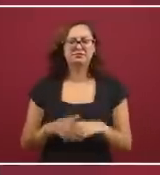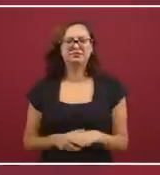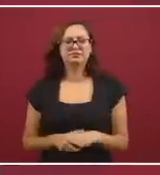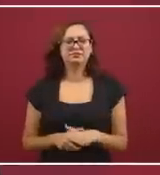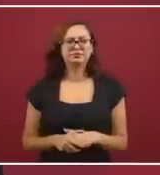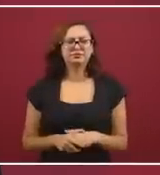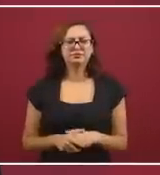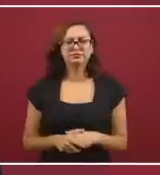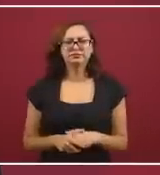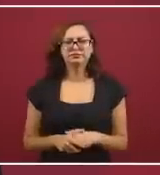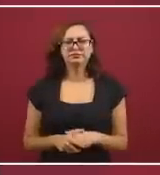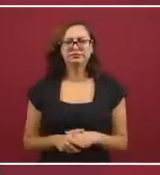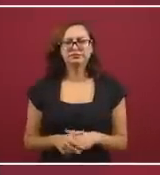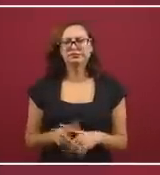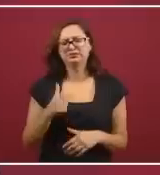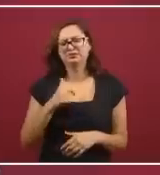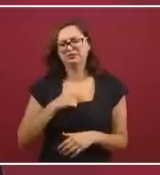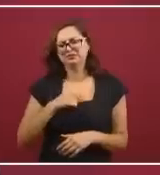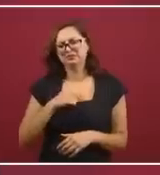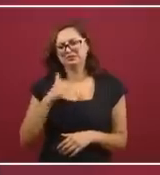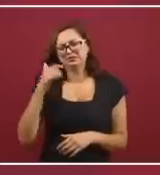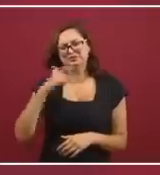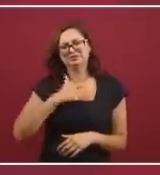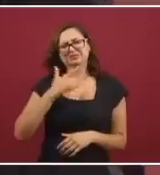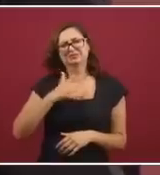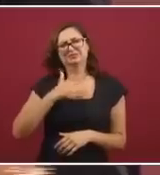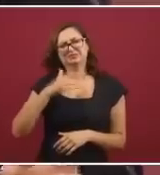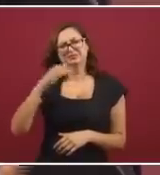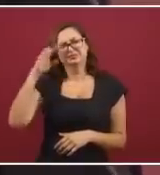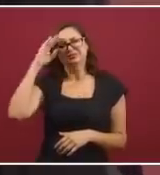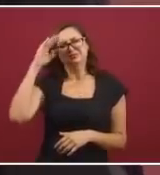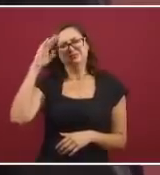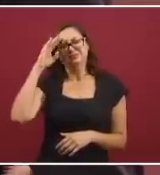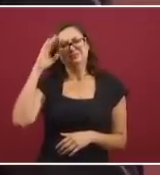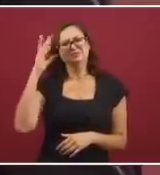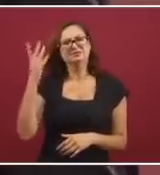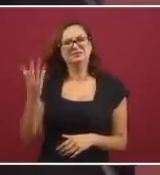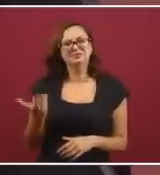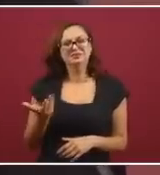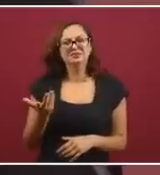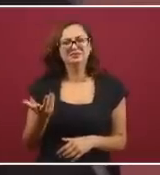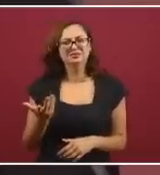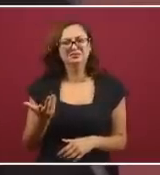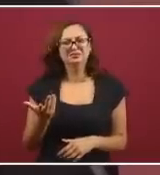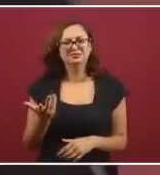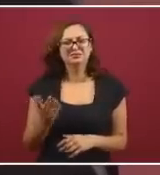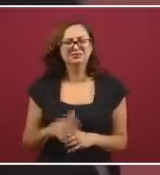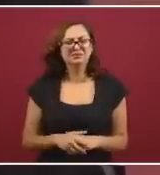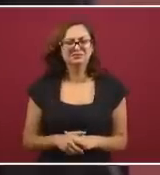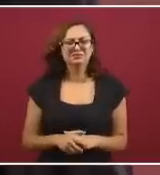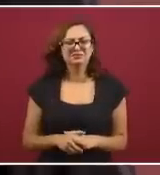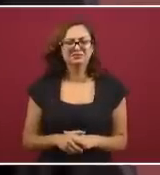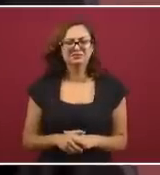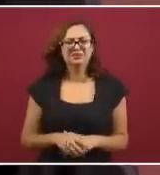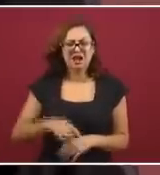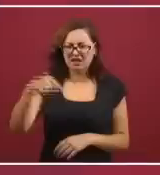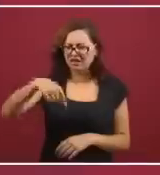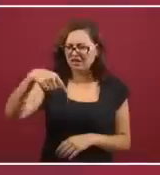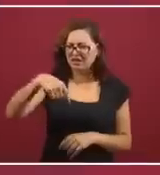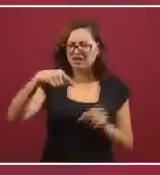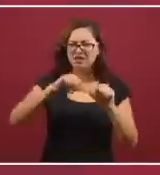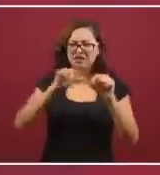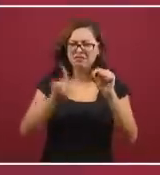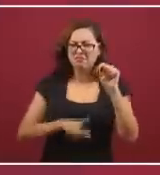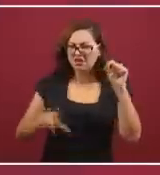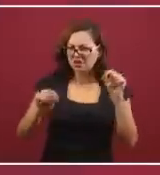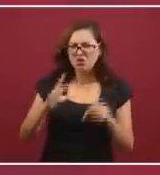yo siempre pongo el ejemplo que si aquí ustedes han visto una oficina pro